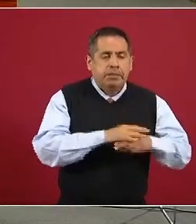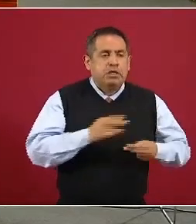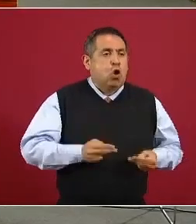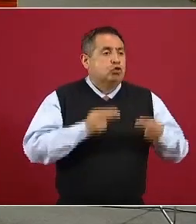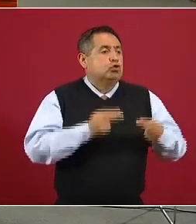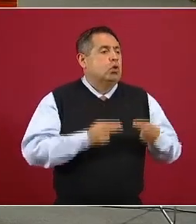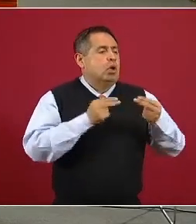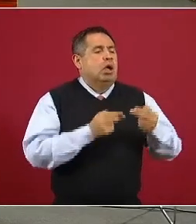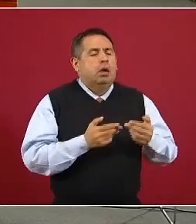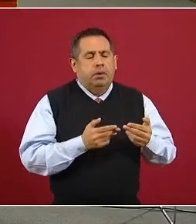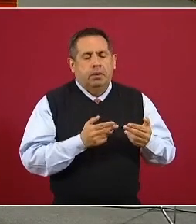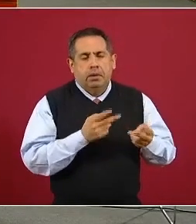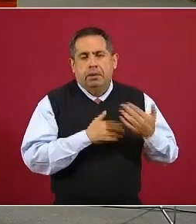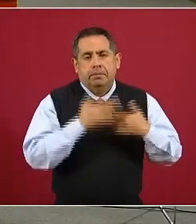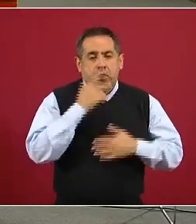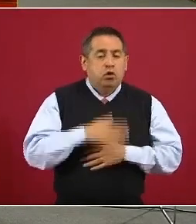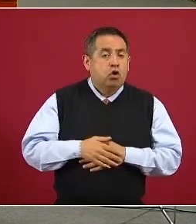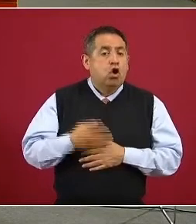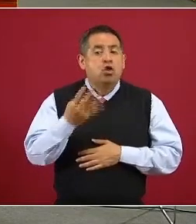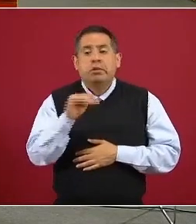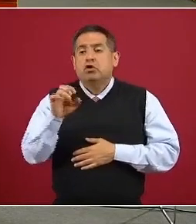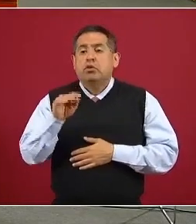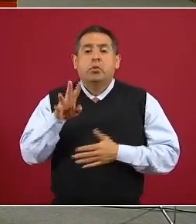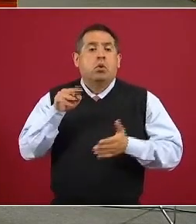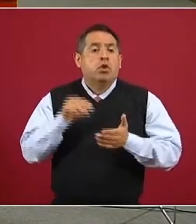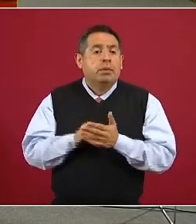y suma un total de